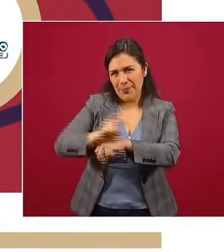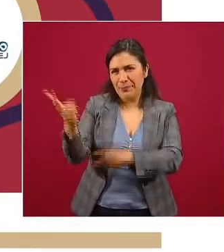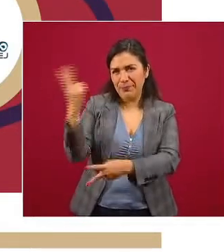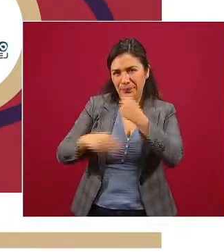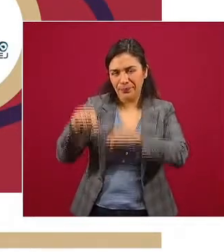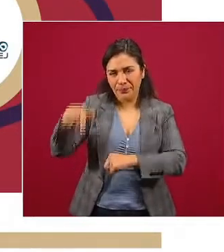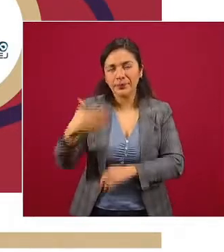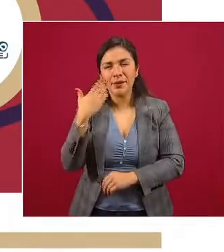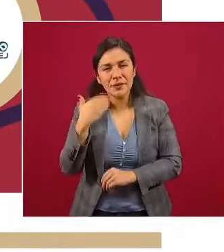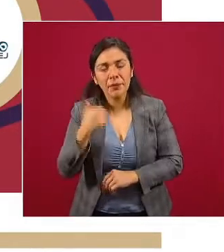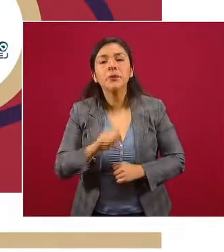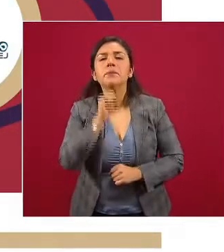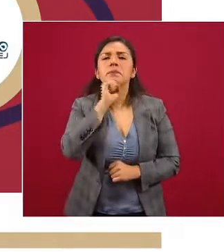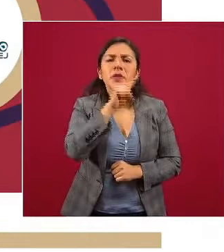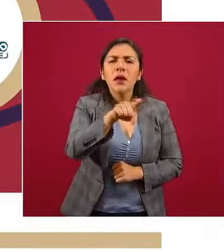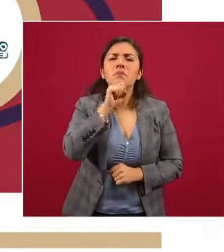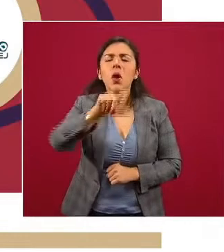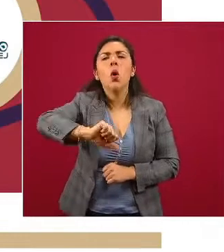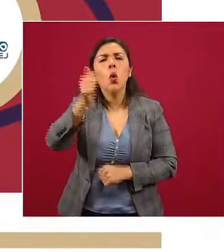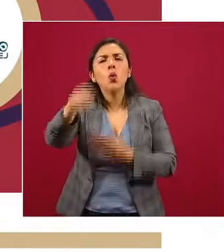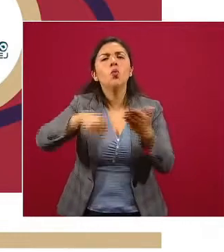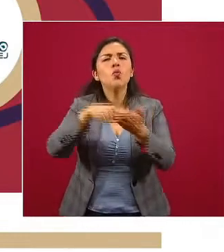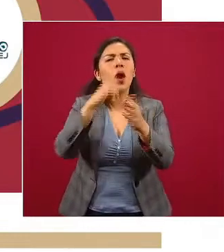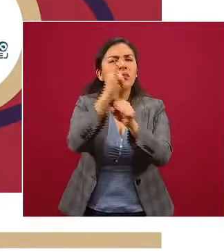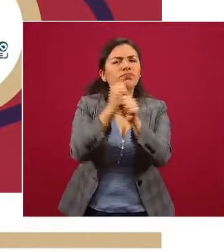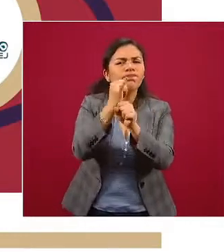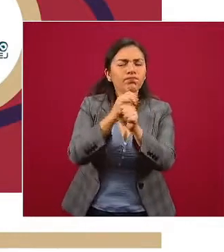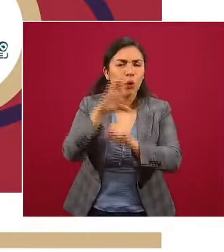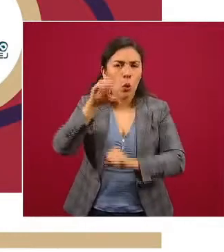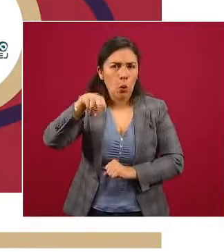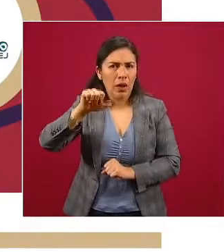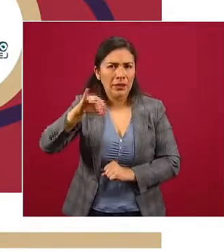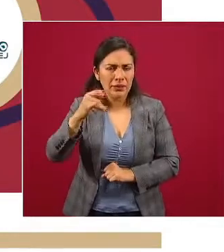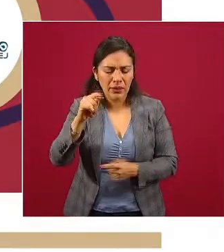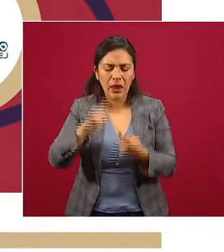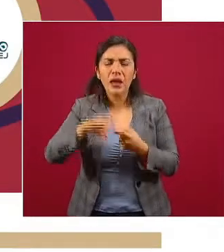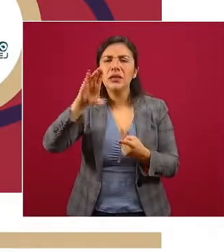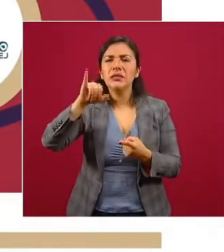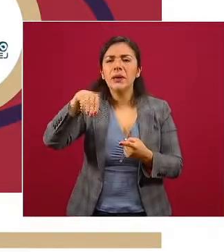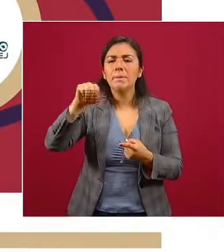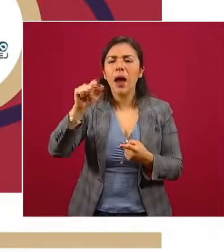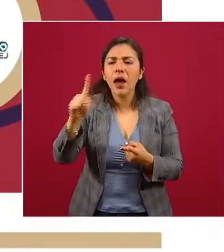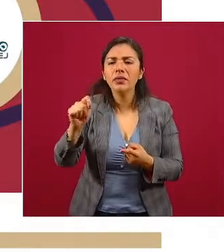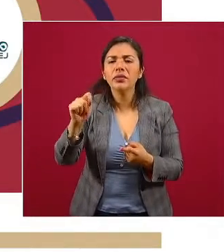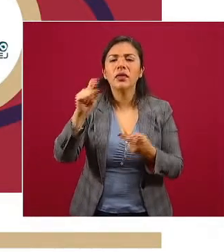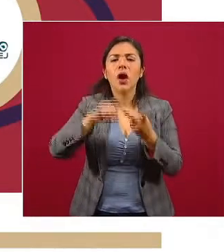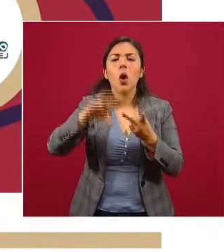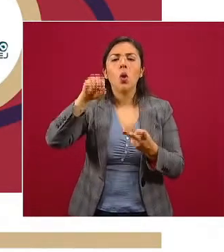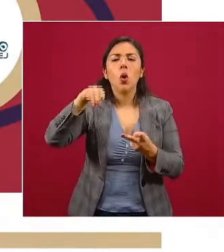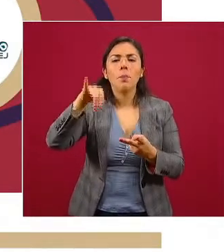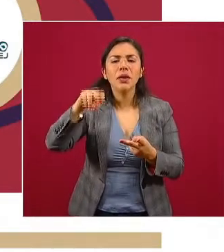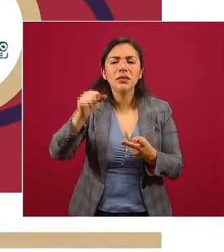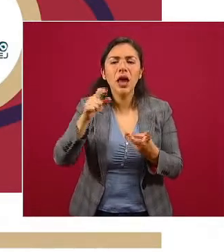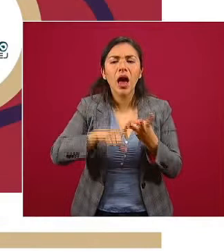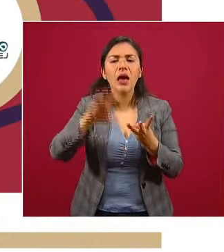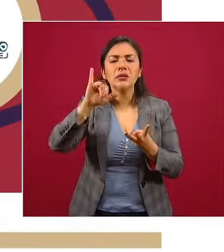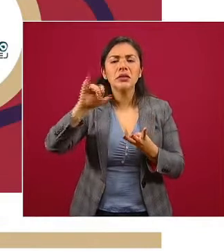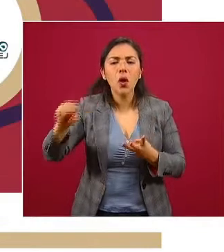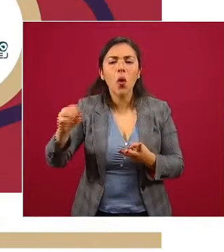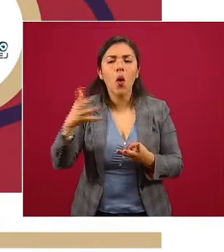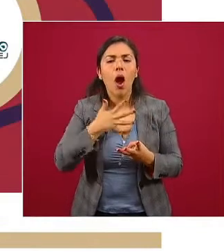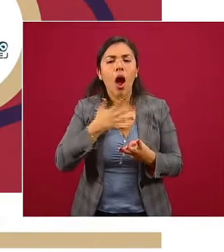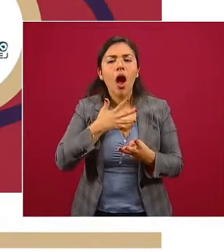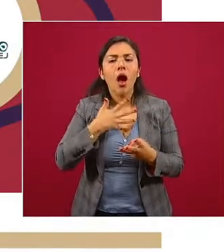y también a otros centros públicos de investigación del CONACYT, el CIMAB, el COMIMSA, el CIO, que han